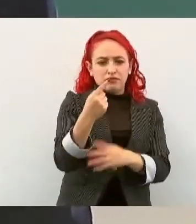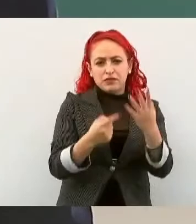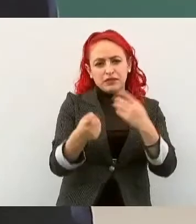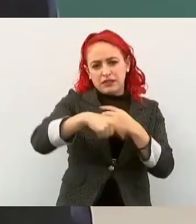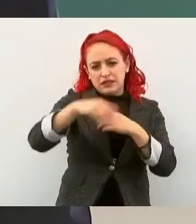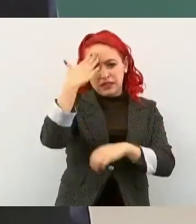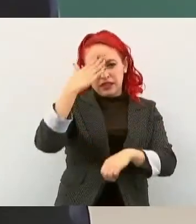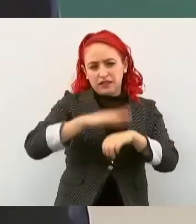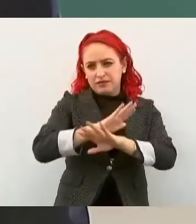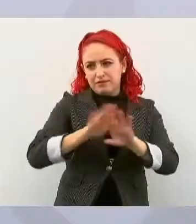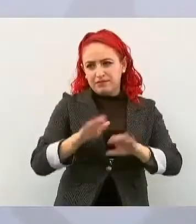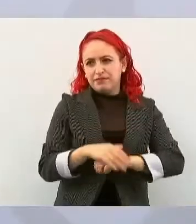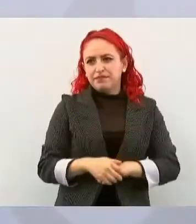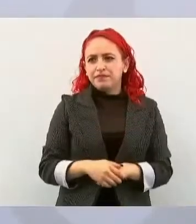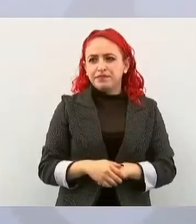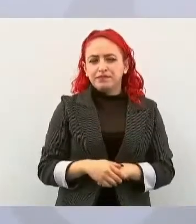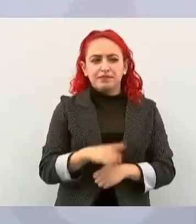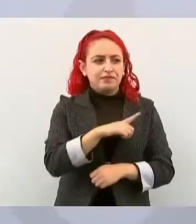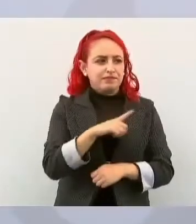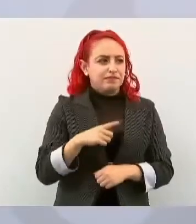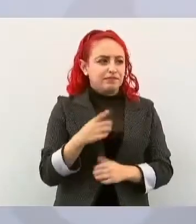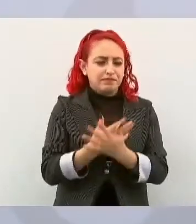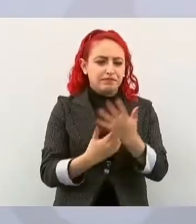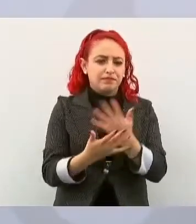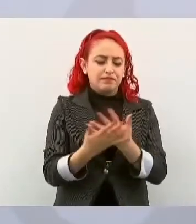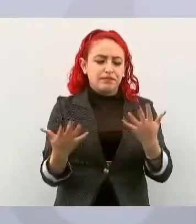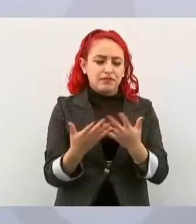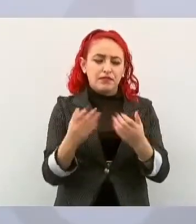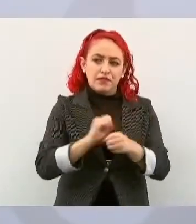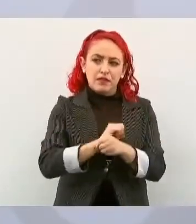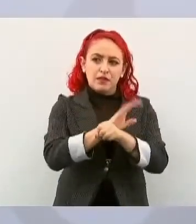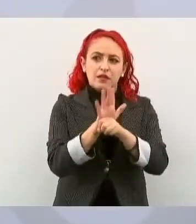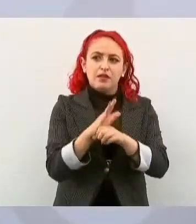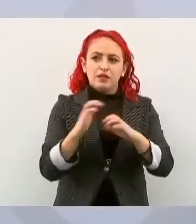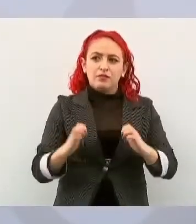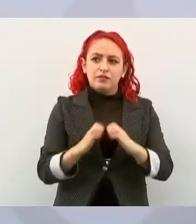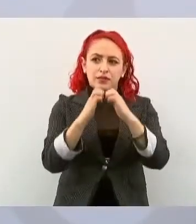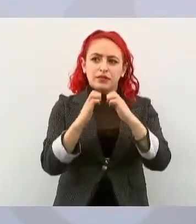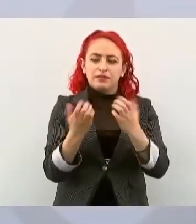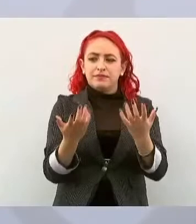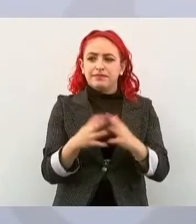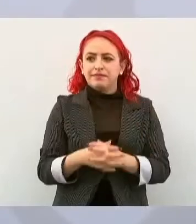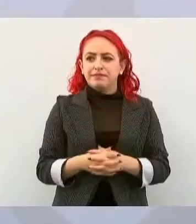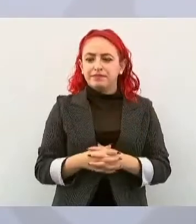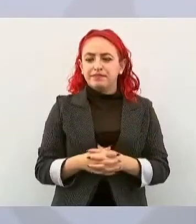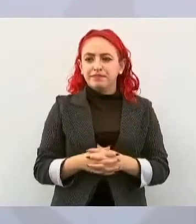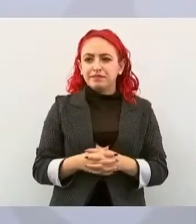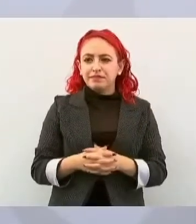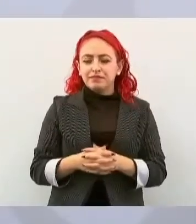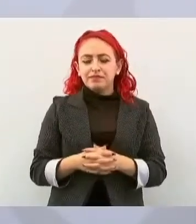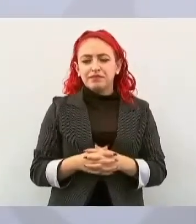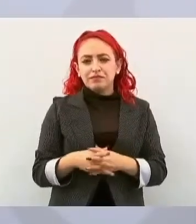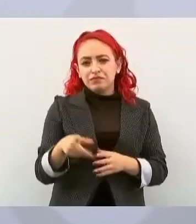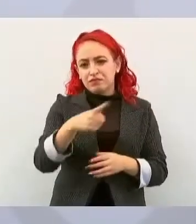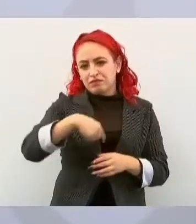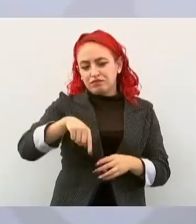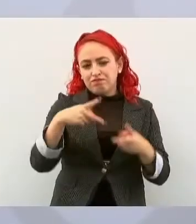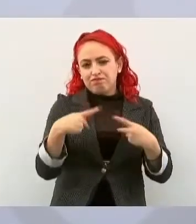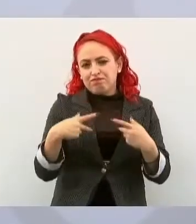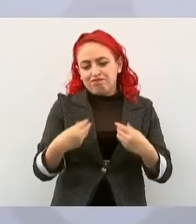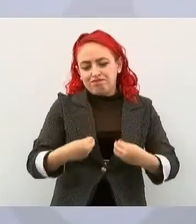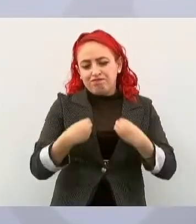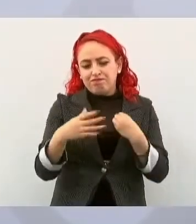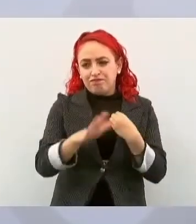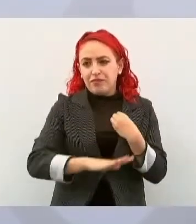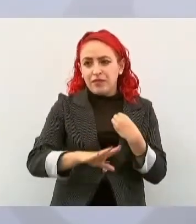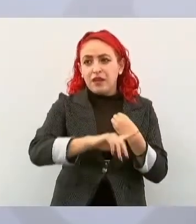saben que se tuvo que hacer en esta emergencia que nos tocó enfrentar.